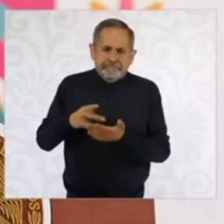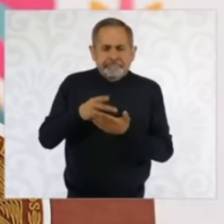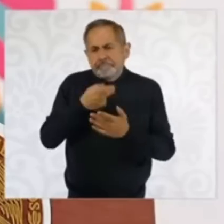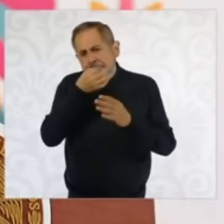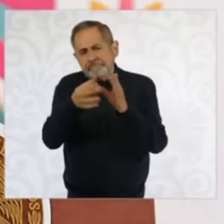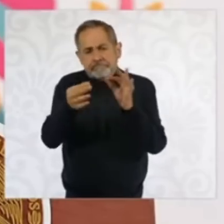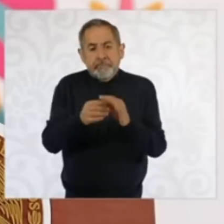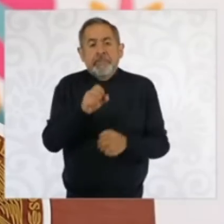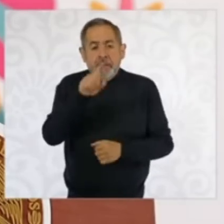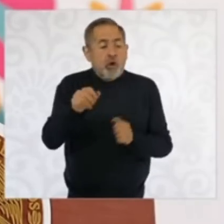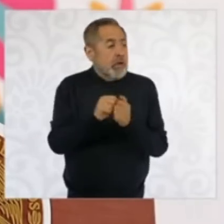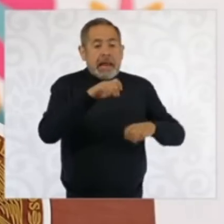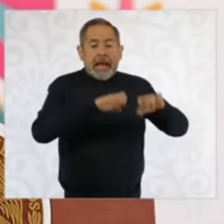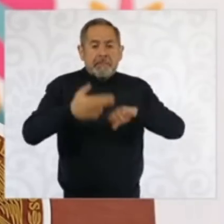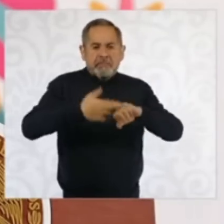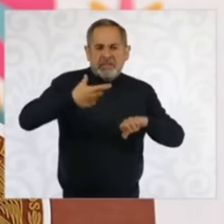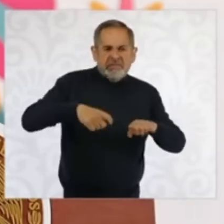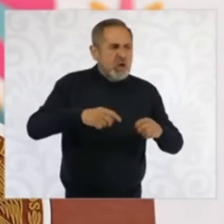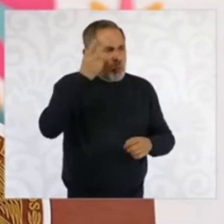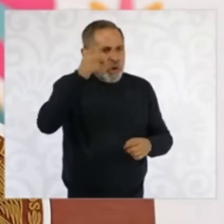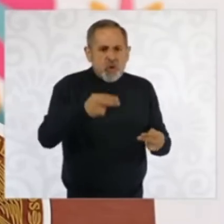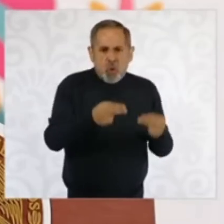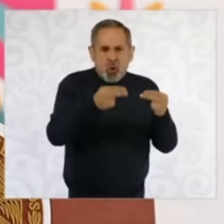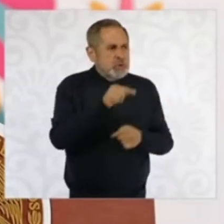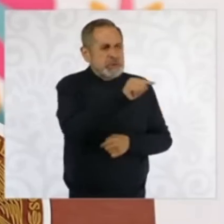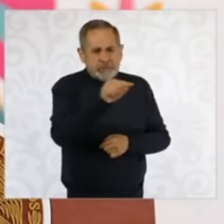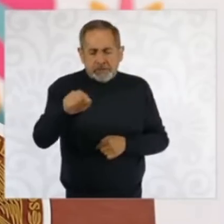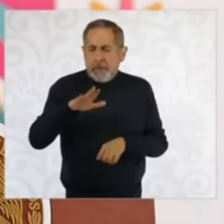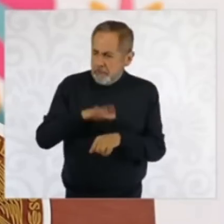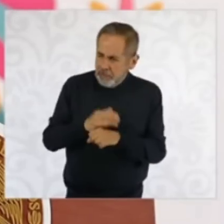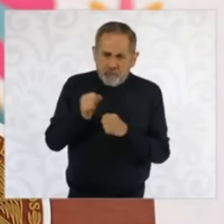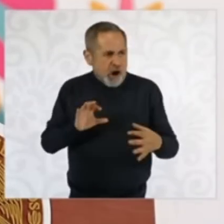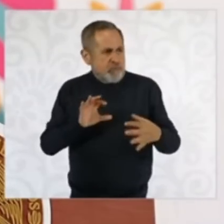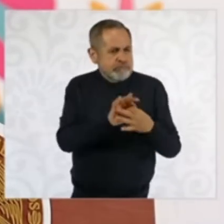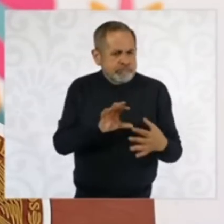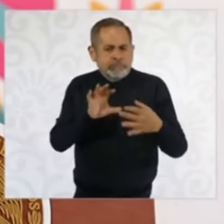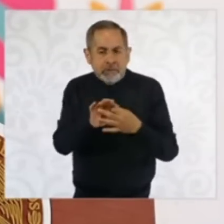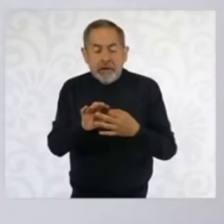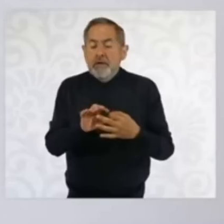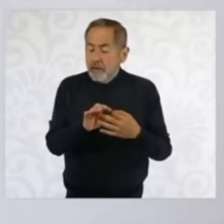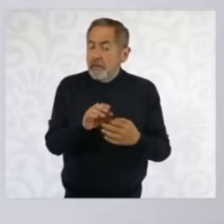haciendo también con empresarios y empresarias, y queremos fortalecerlo todavía más para demostrar la